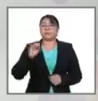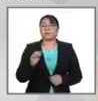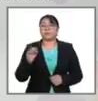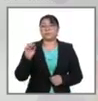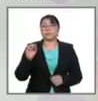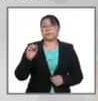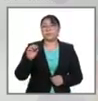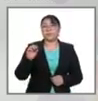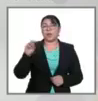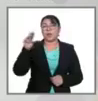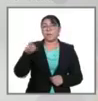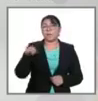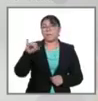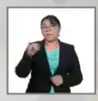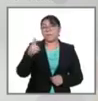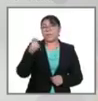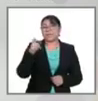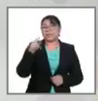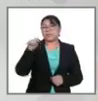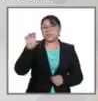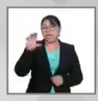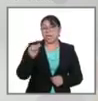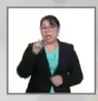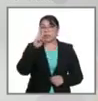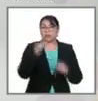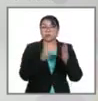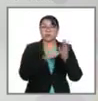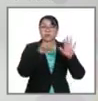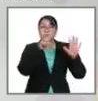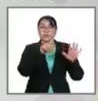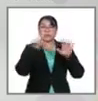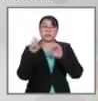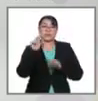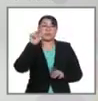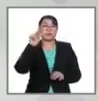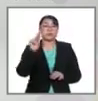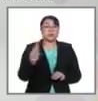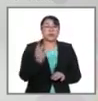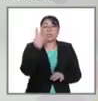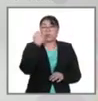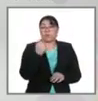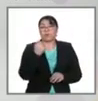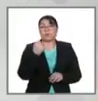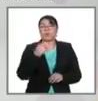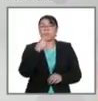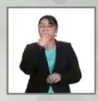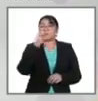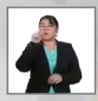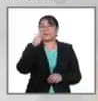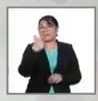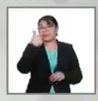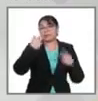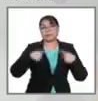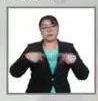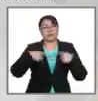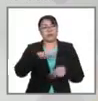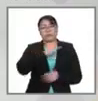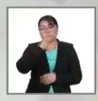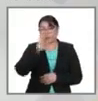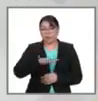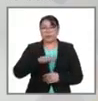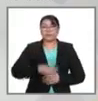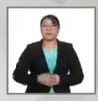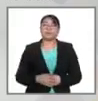a huajuapan de léon 2 mil 789 casos confirmados con 227 defunciones y en lo que